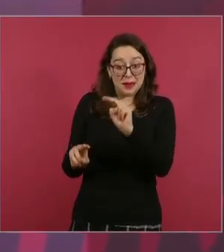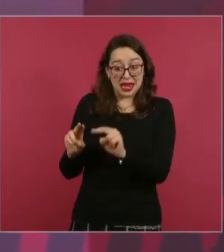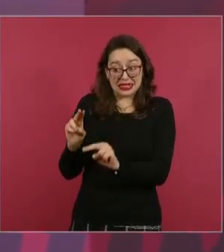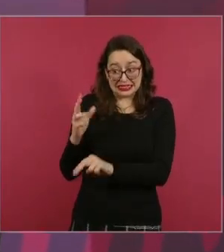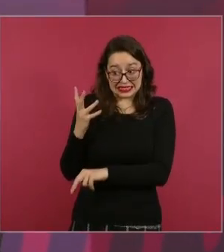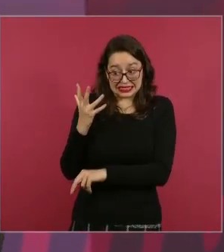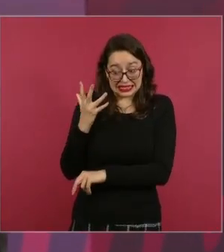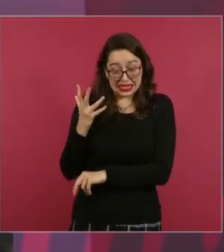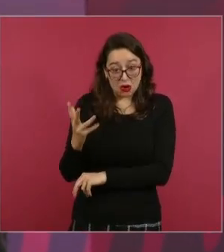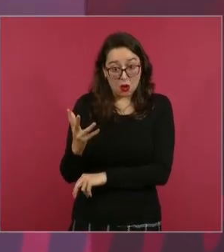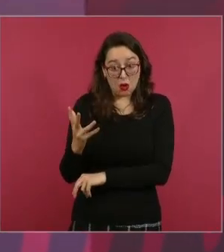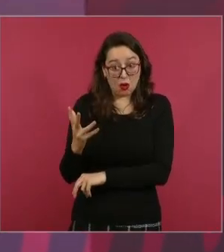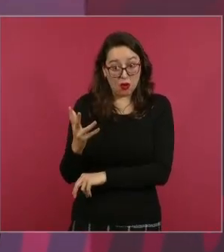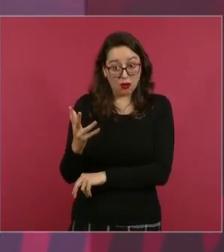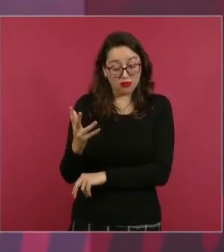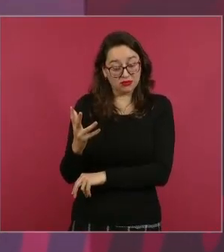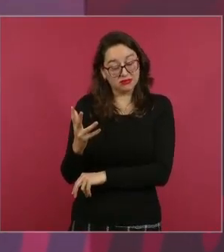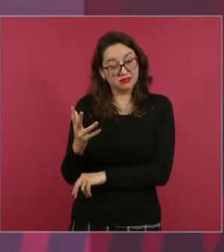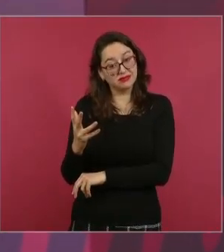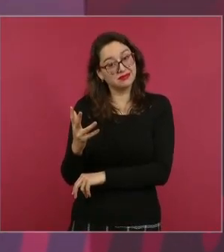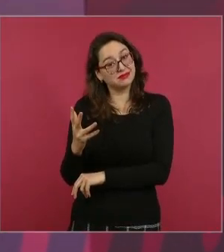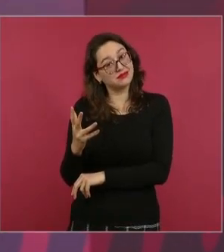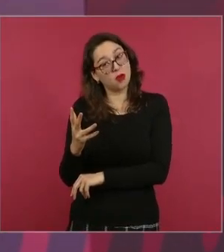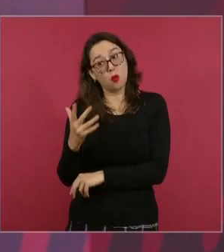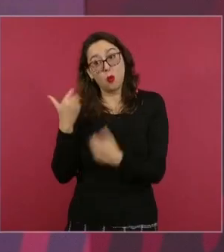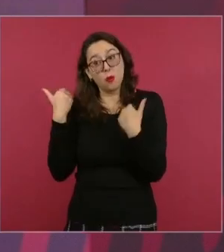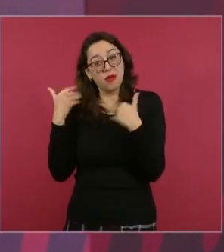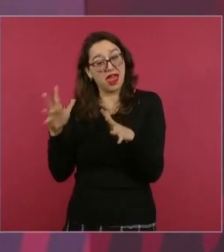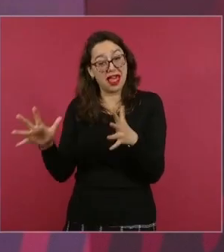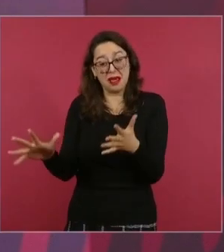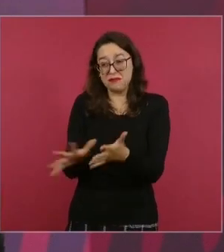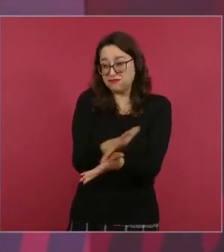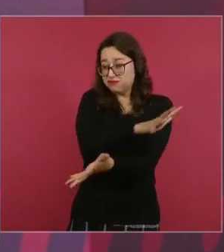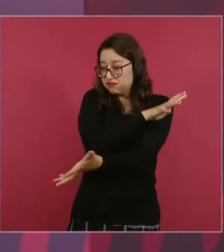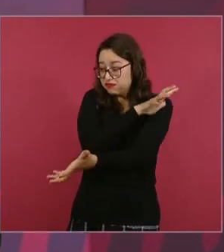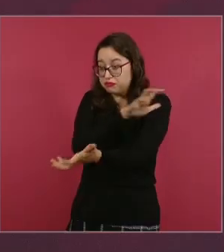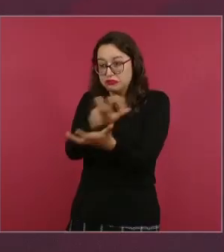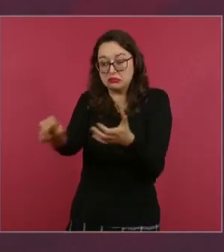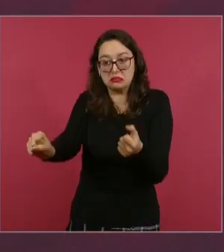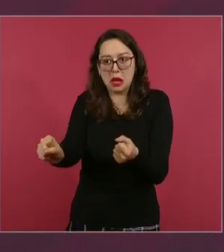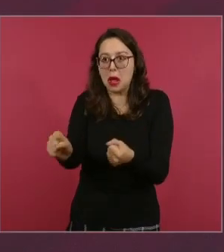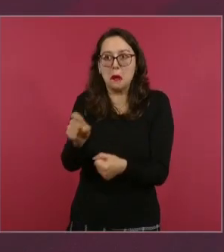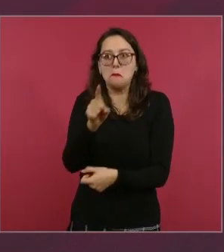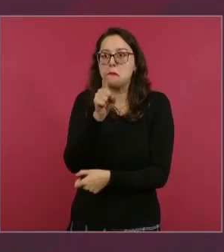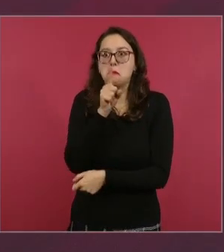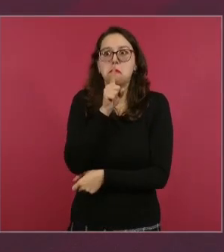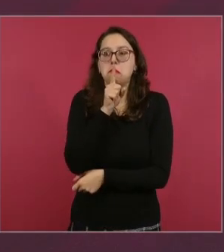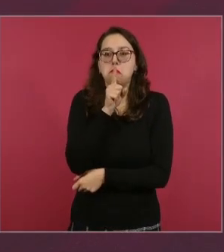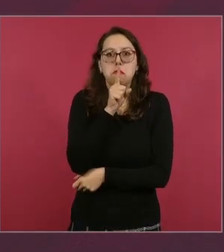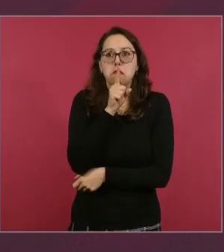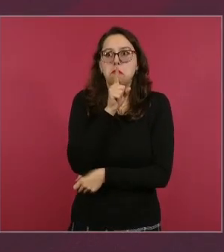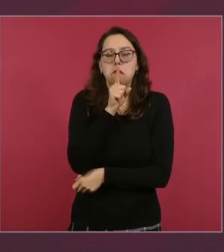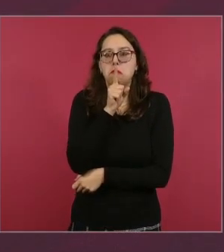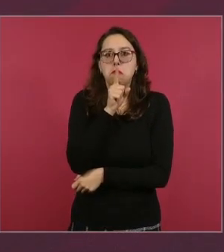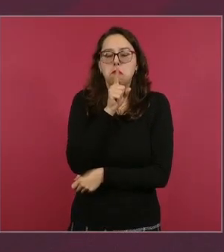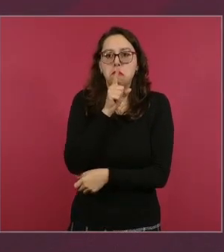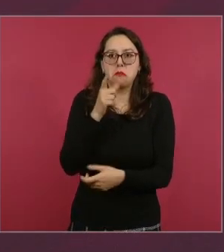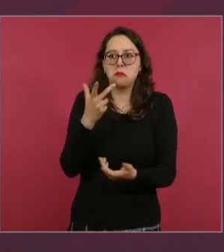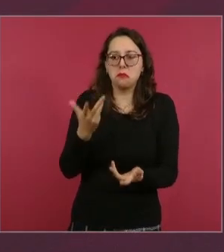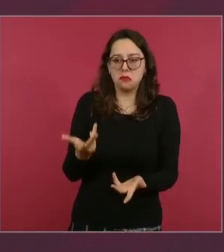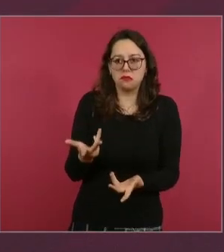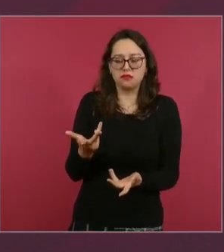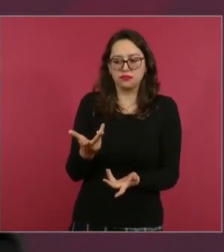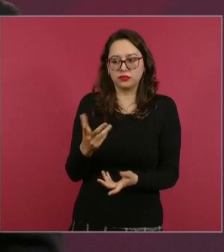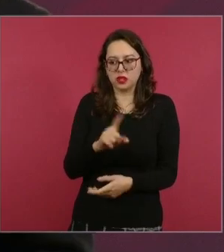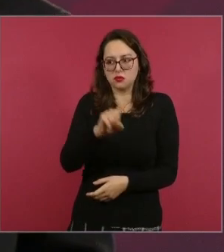comunicación de nada de nada pero mi preocupación